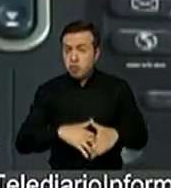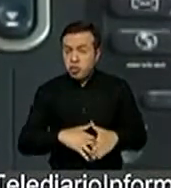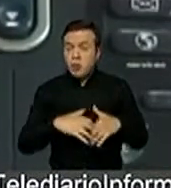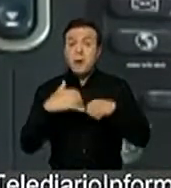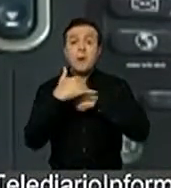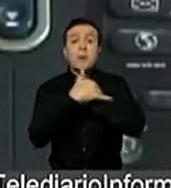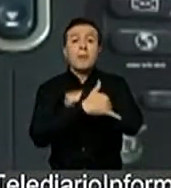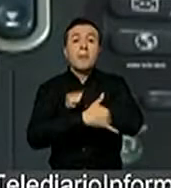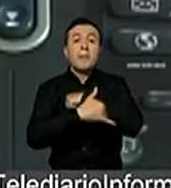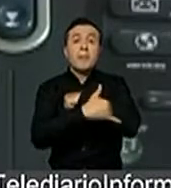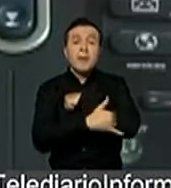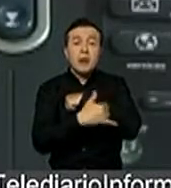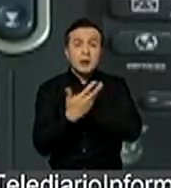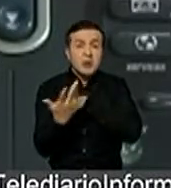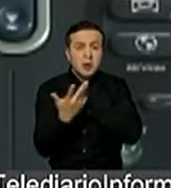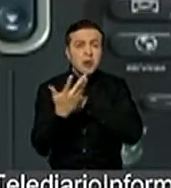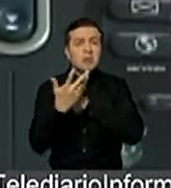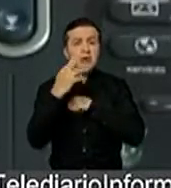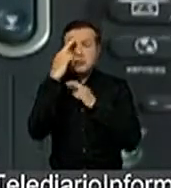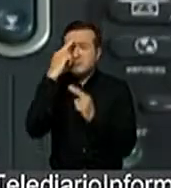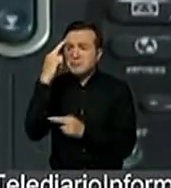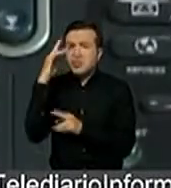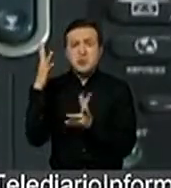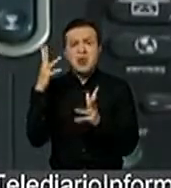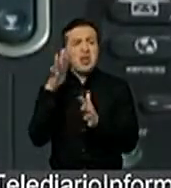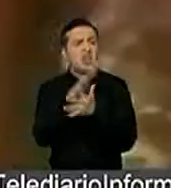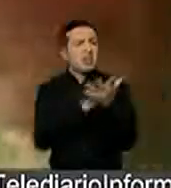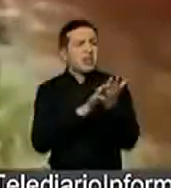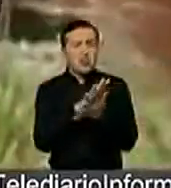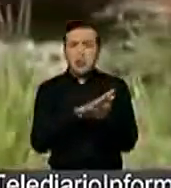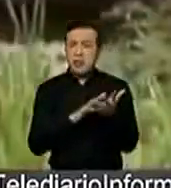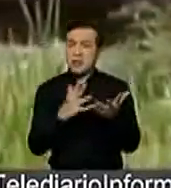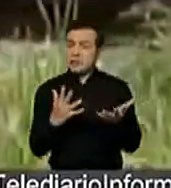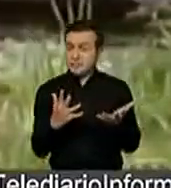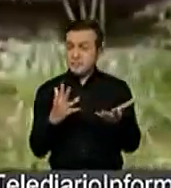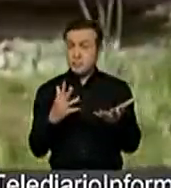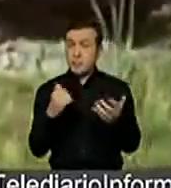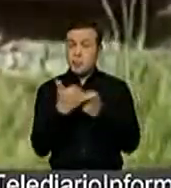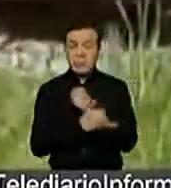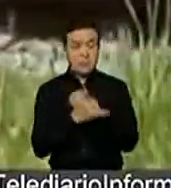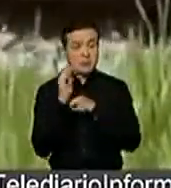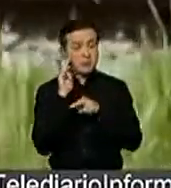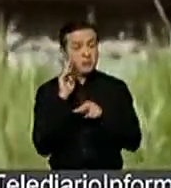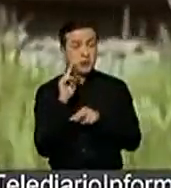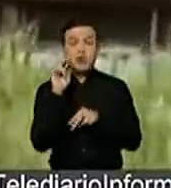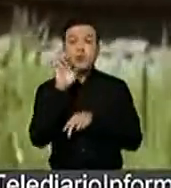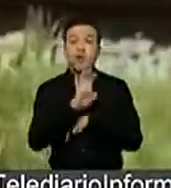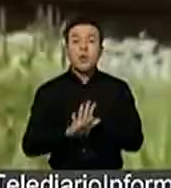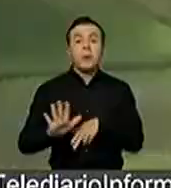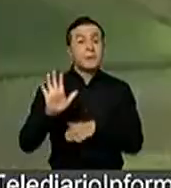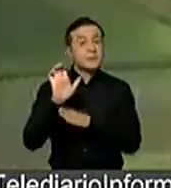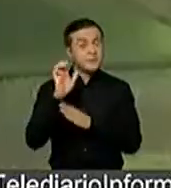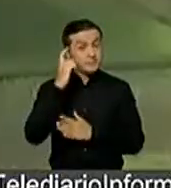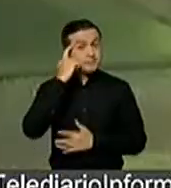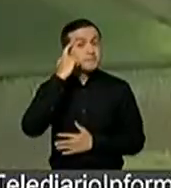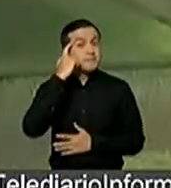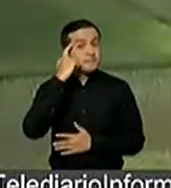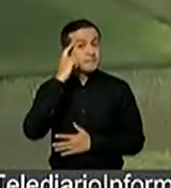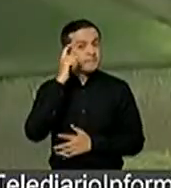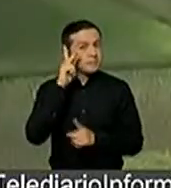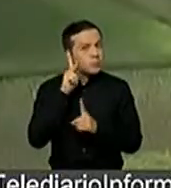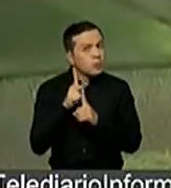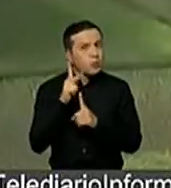país revoltoso, un país que no respeta a nadie, nada. Las actividades vinculadas al turismo a nivel nacional están consideradas como uno de los